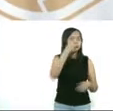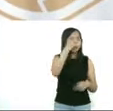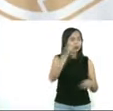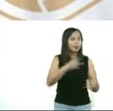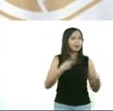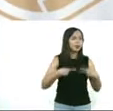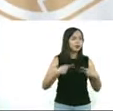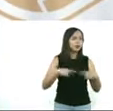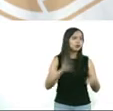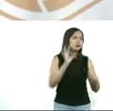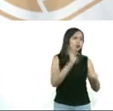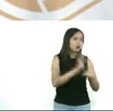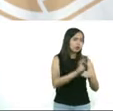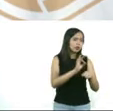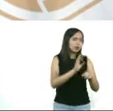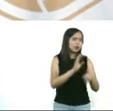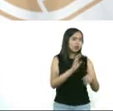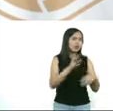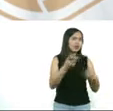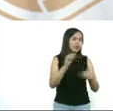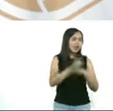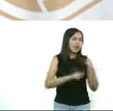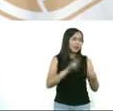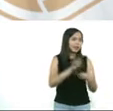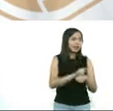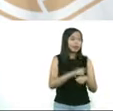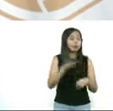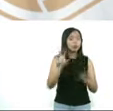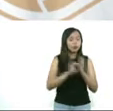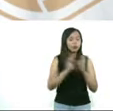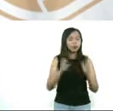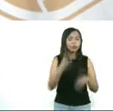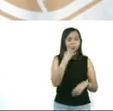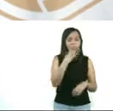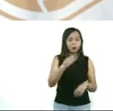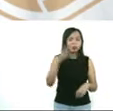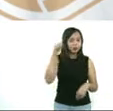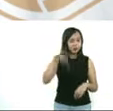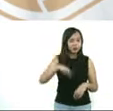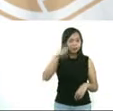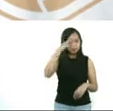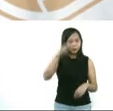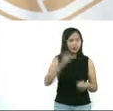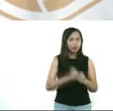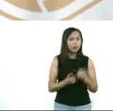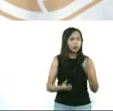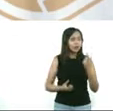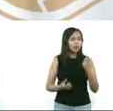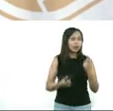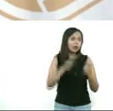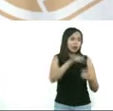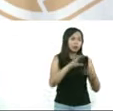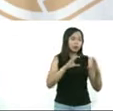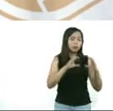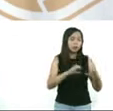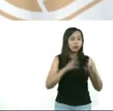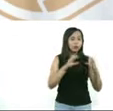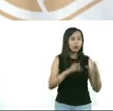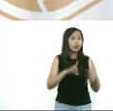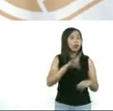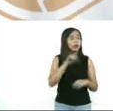Hay muchos ejercicios, como por ejemplo el del lobo mexicano, en donde se crían en el zoológico y después